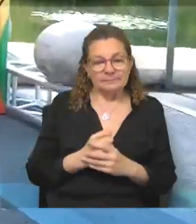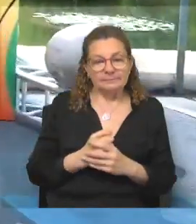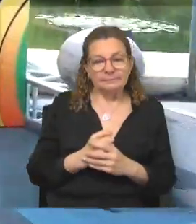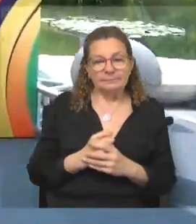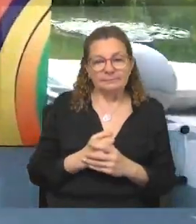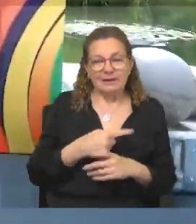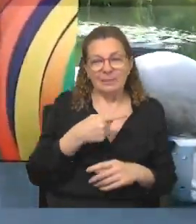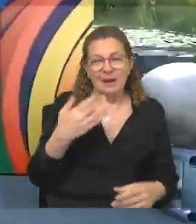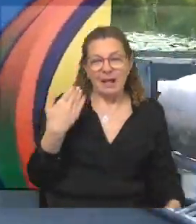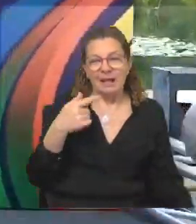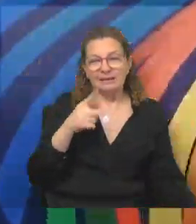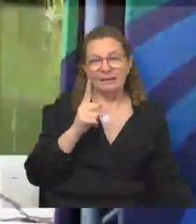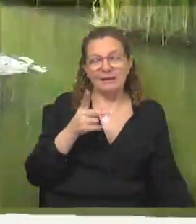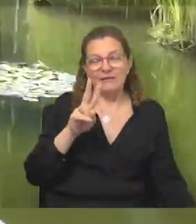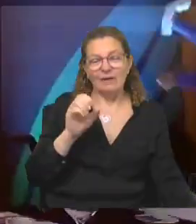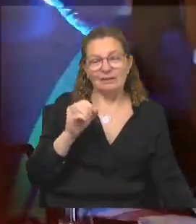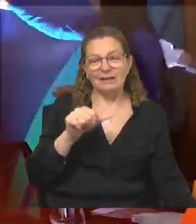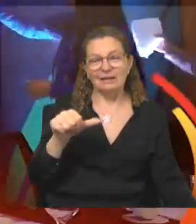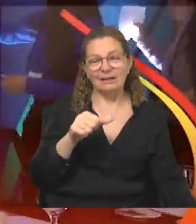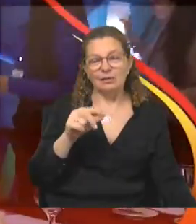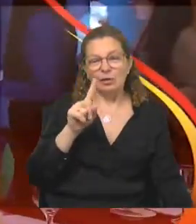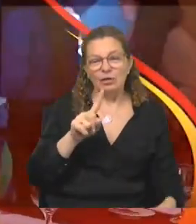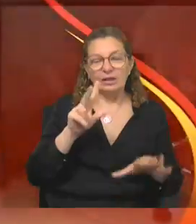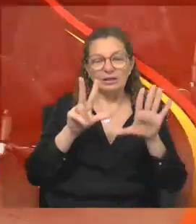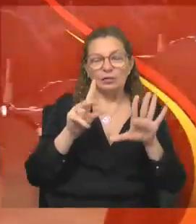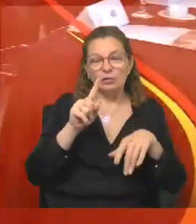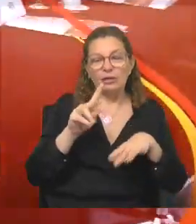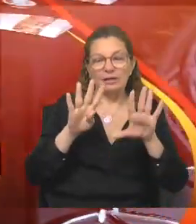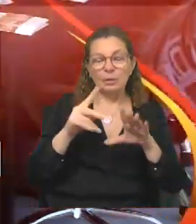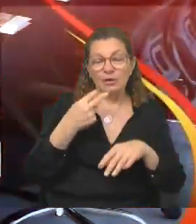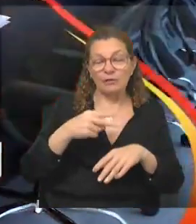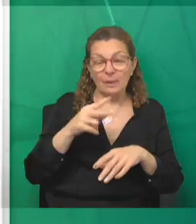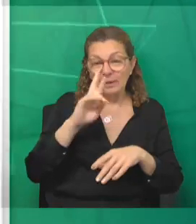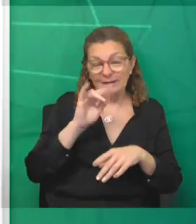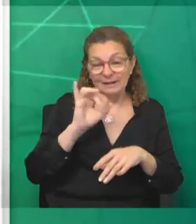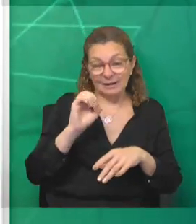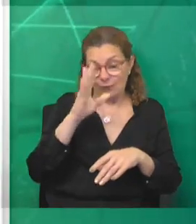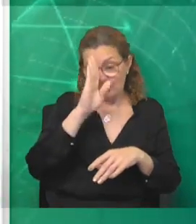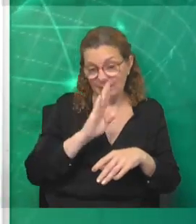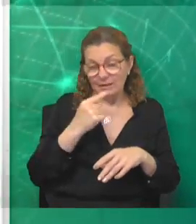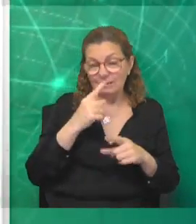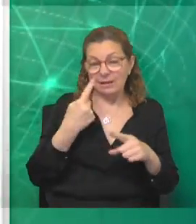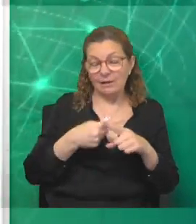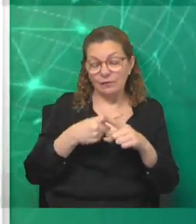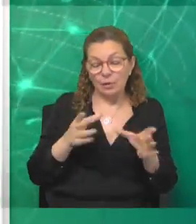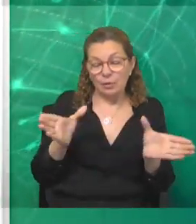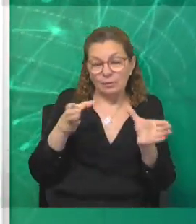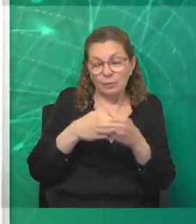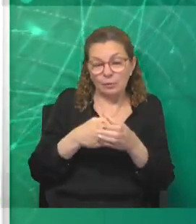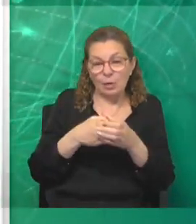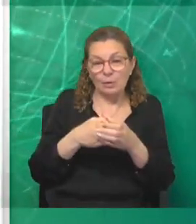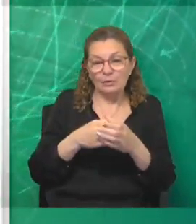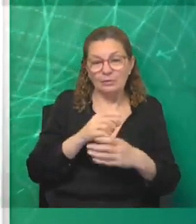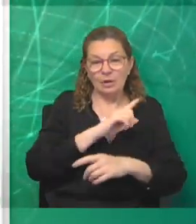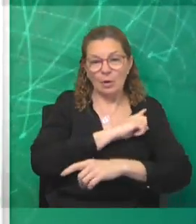semanas antes de la Cumbre del g20 que se realizará el 18 y 19 de noviembre en Río de Janeiro se celebró una reunión del grupo de empoderamiento de